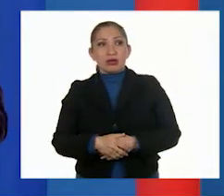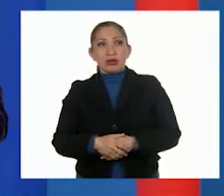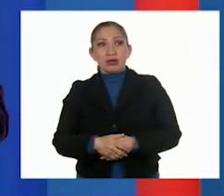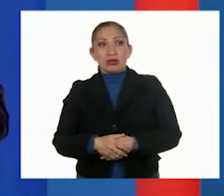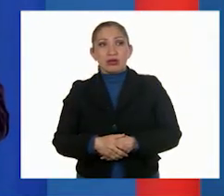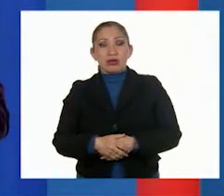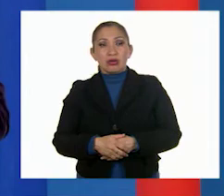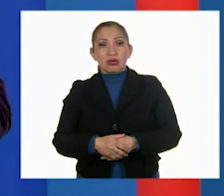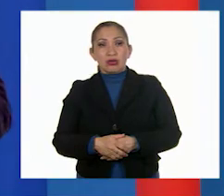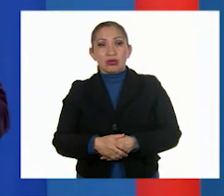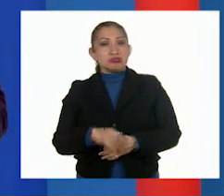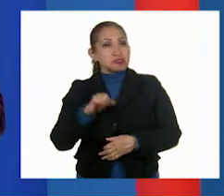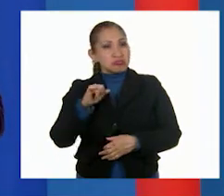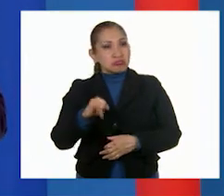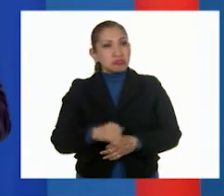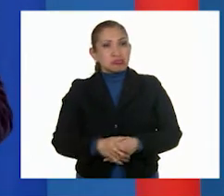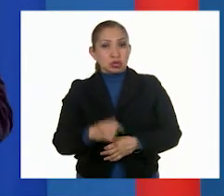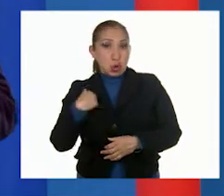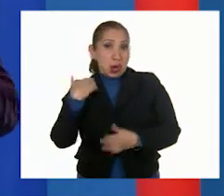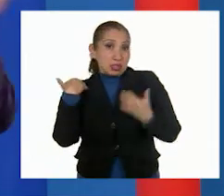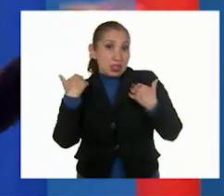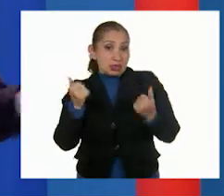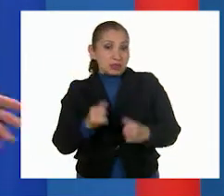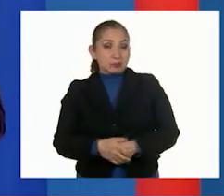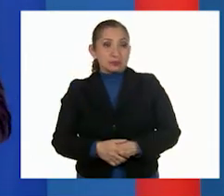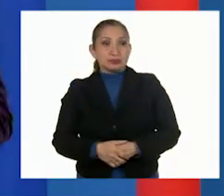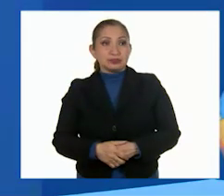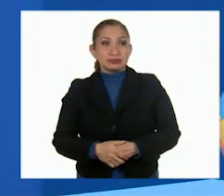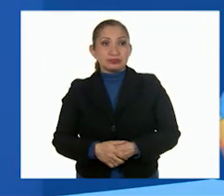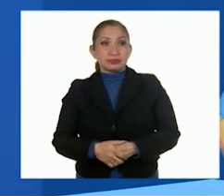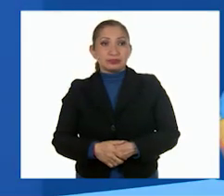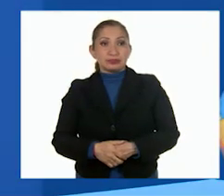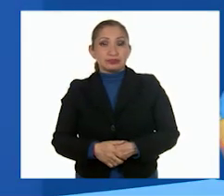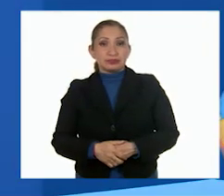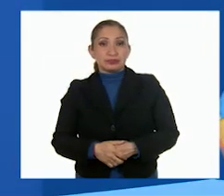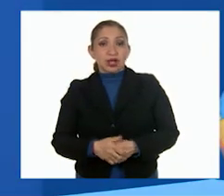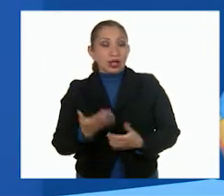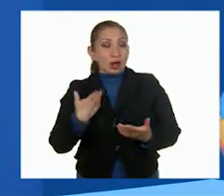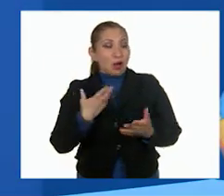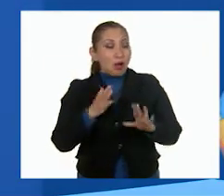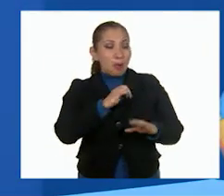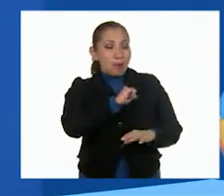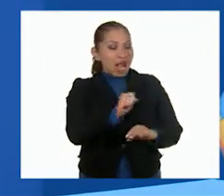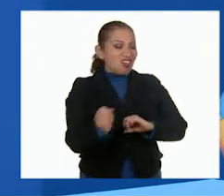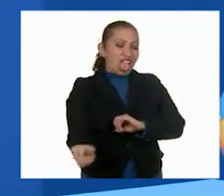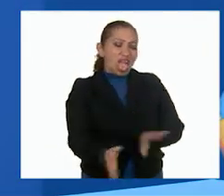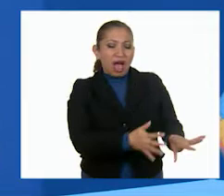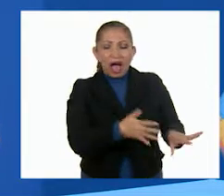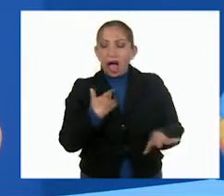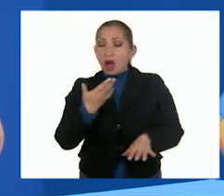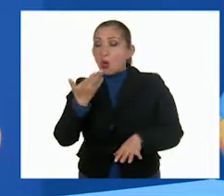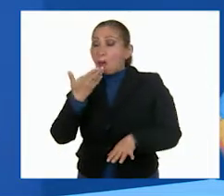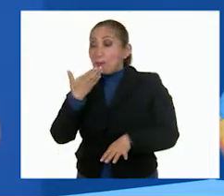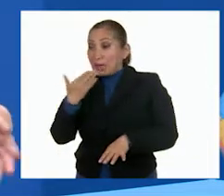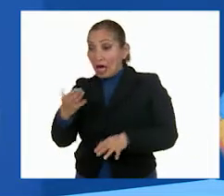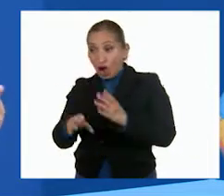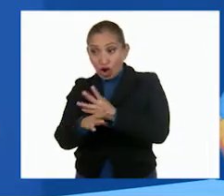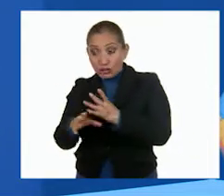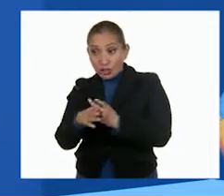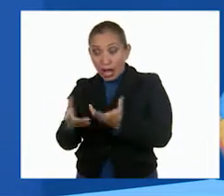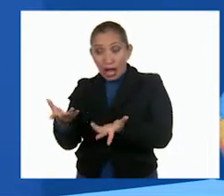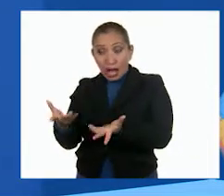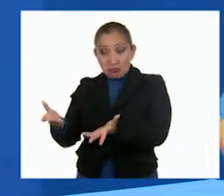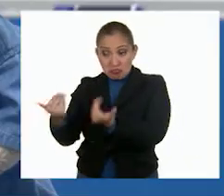en el momento. Así es. Yo lo quiero entender así, ¿no? ¿Puede lo ser? Malo lo dejamos y lo bueno lo disfrutamos. Ok. ¿Tienes alguna otra